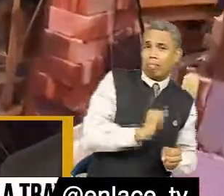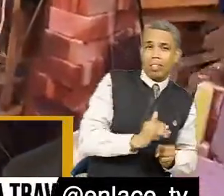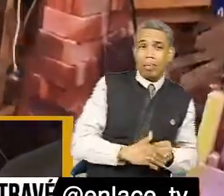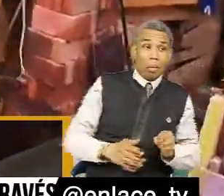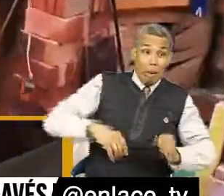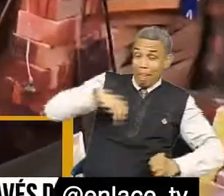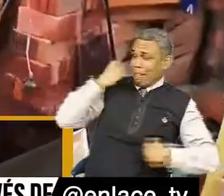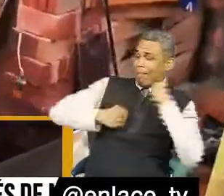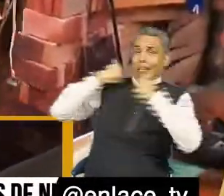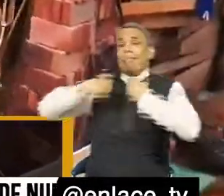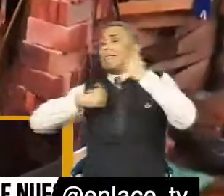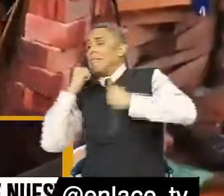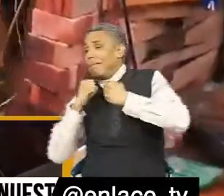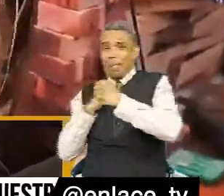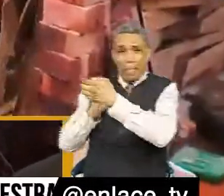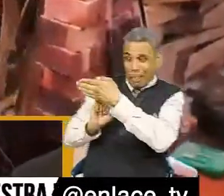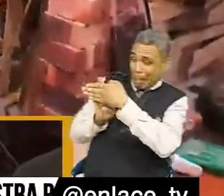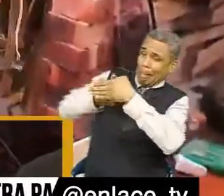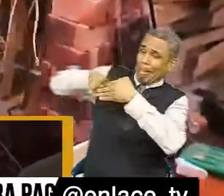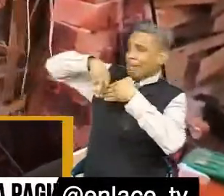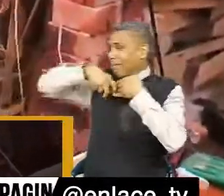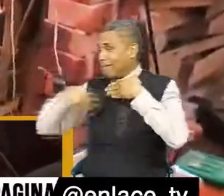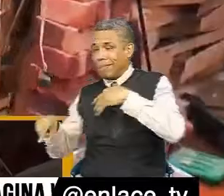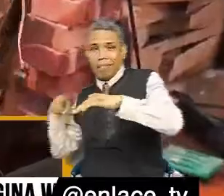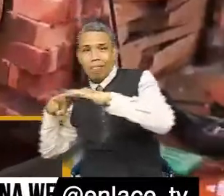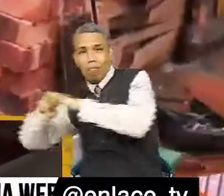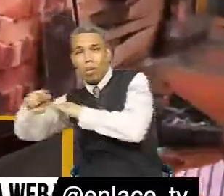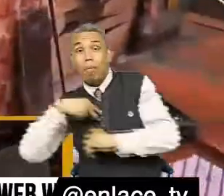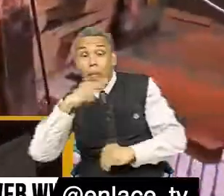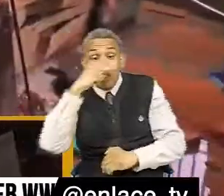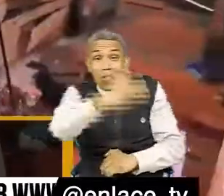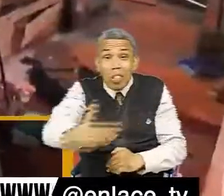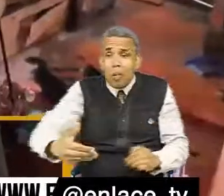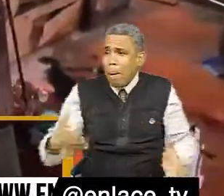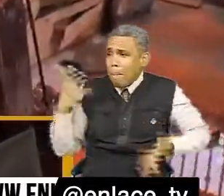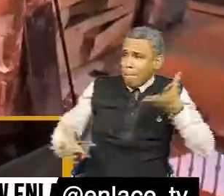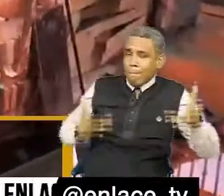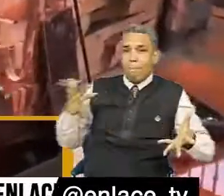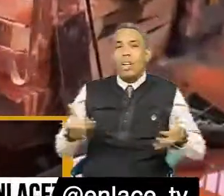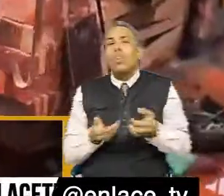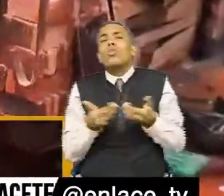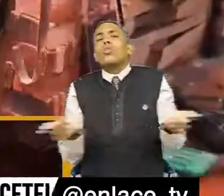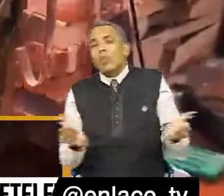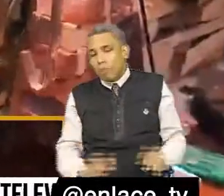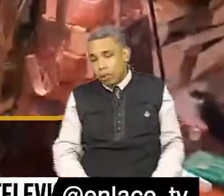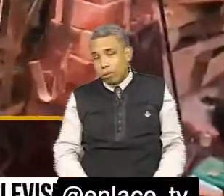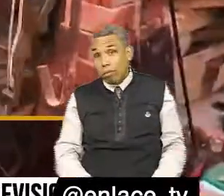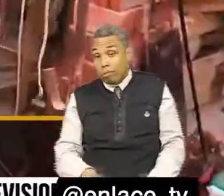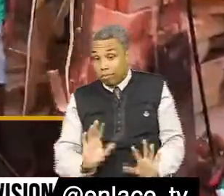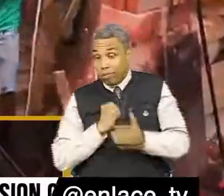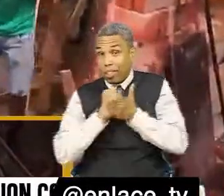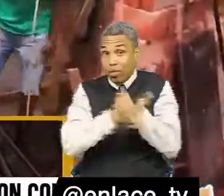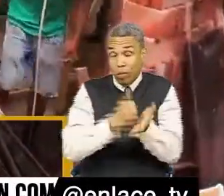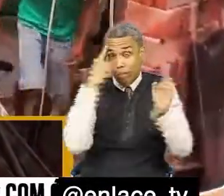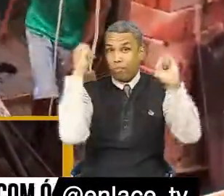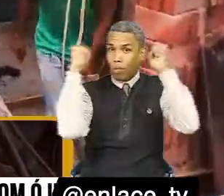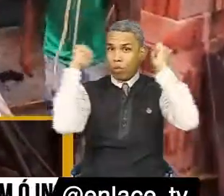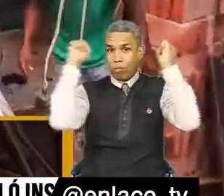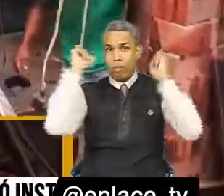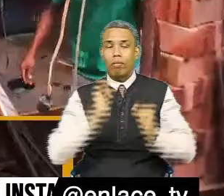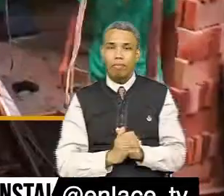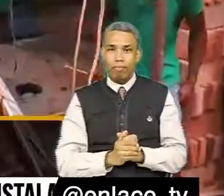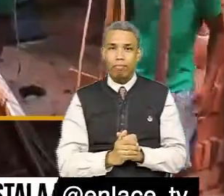manera ellos buscaron forma pero el niño era lo que nomás no angustiada de ver que no se sabía cómo había quedado bueno fidel